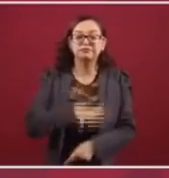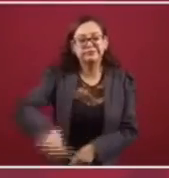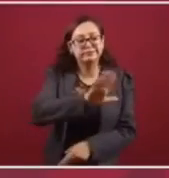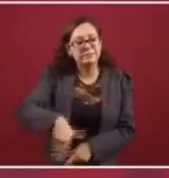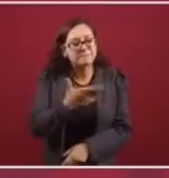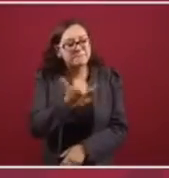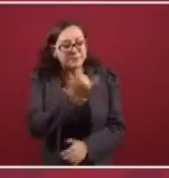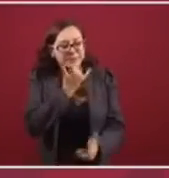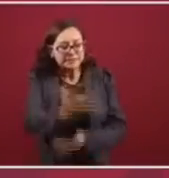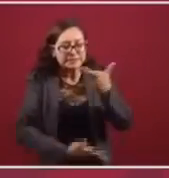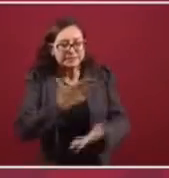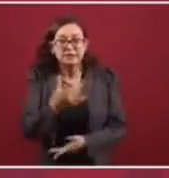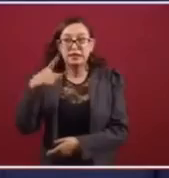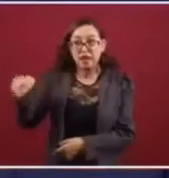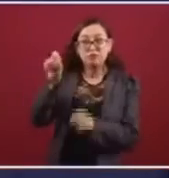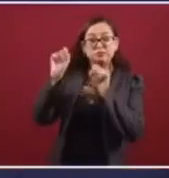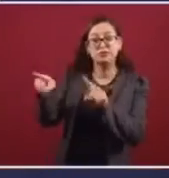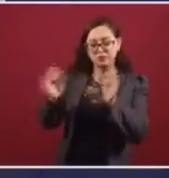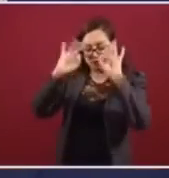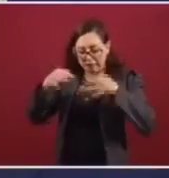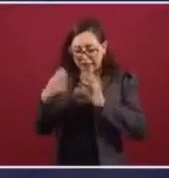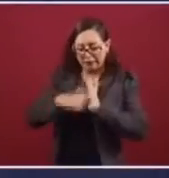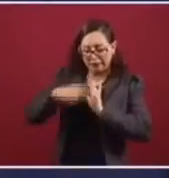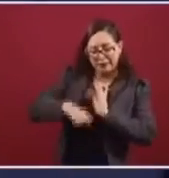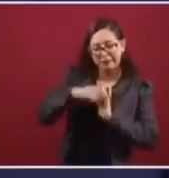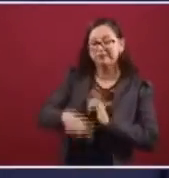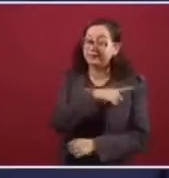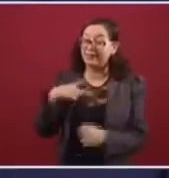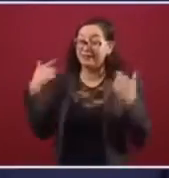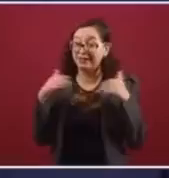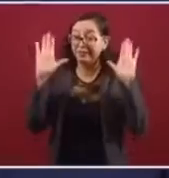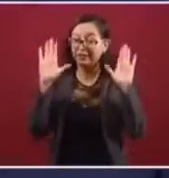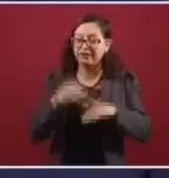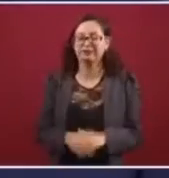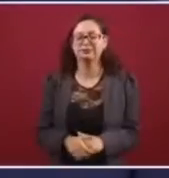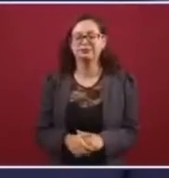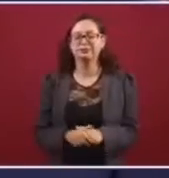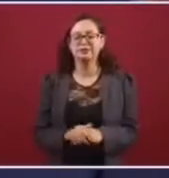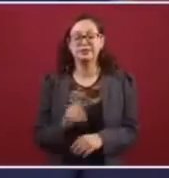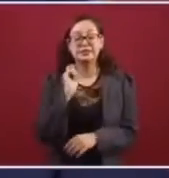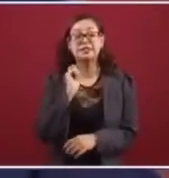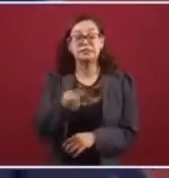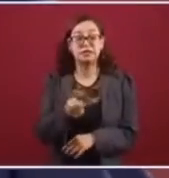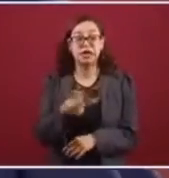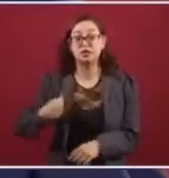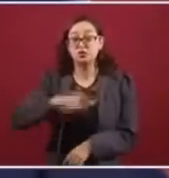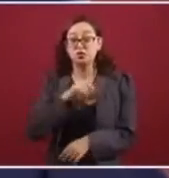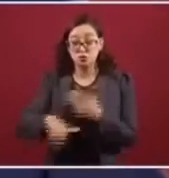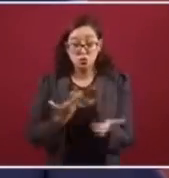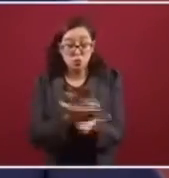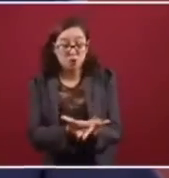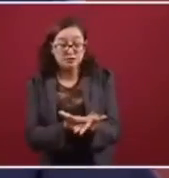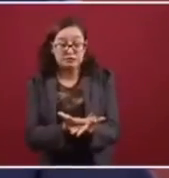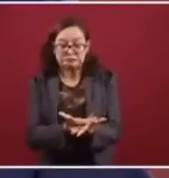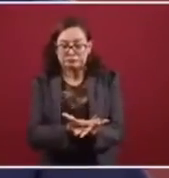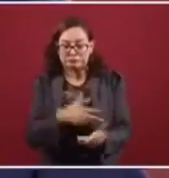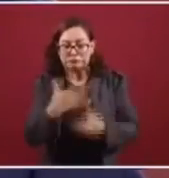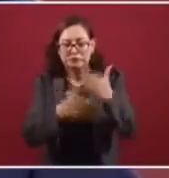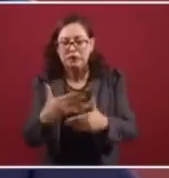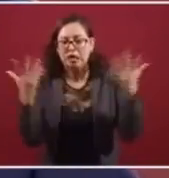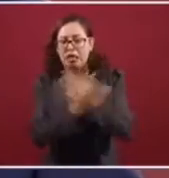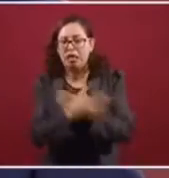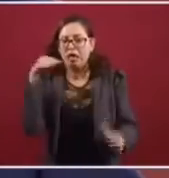y hacer la autocrítica. Es decir, lo que propusimos resultó un